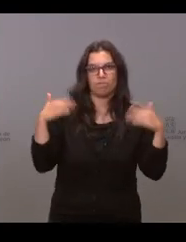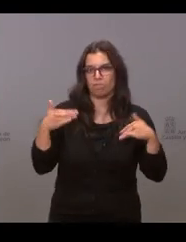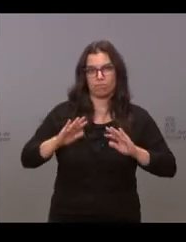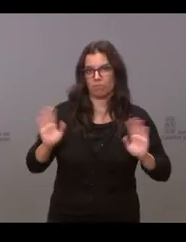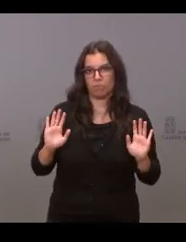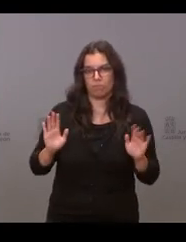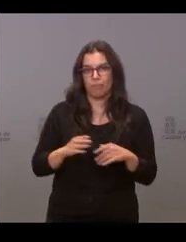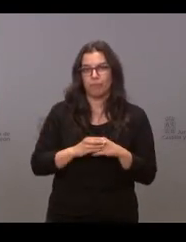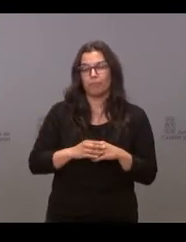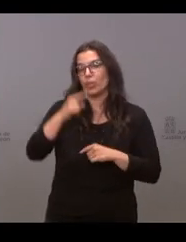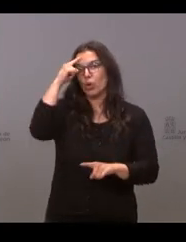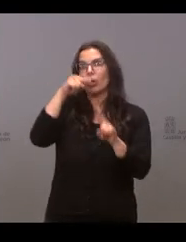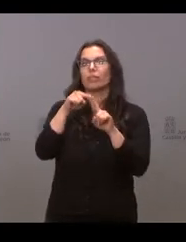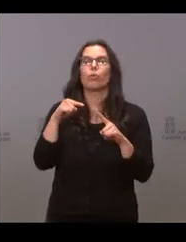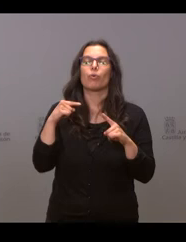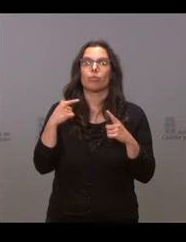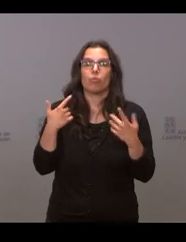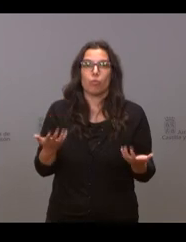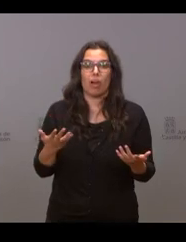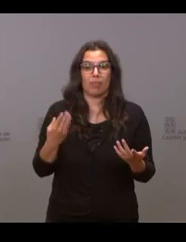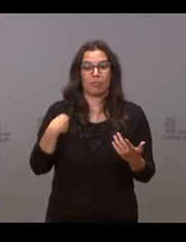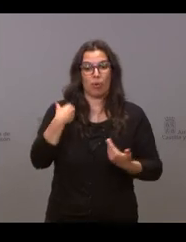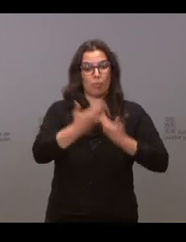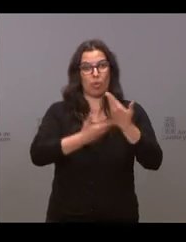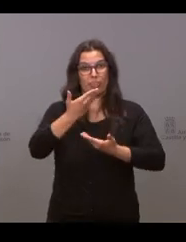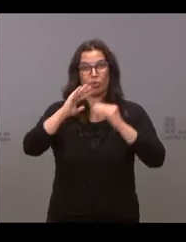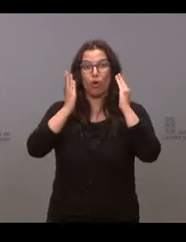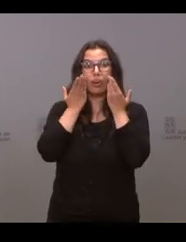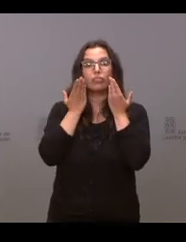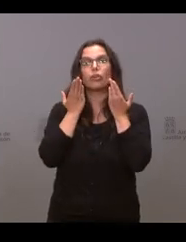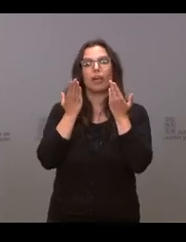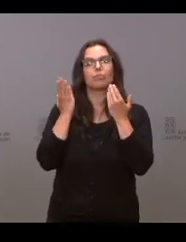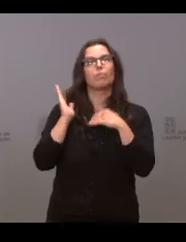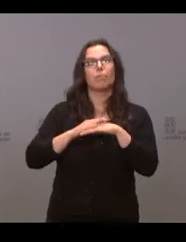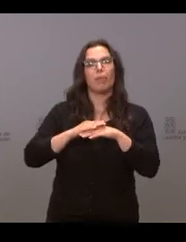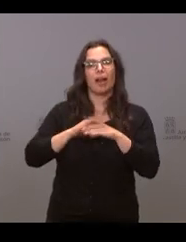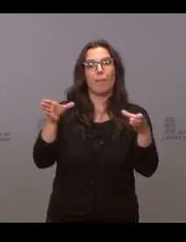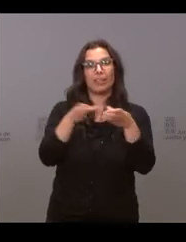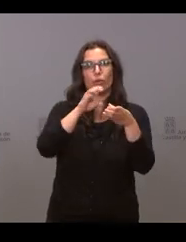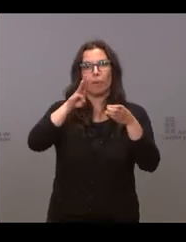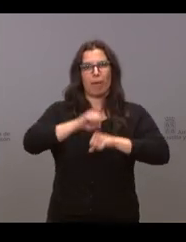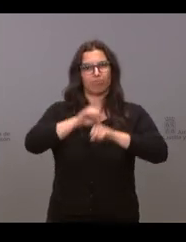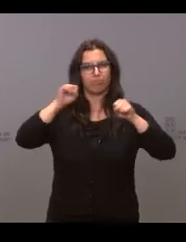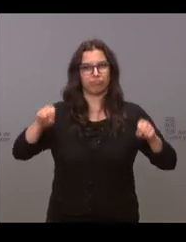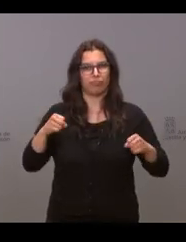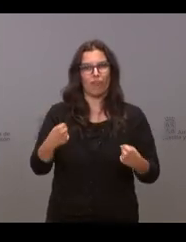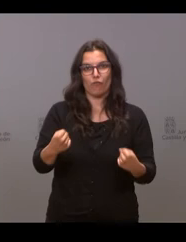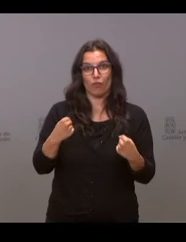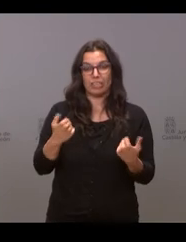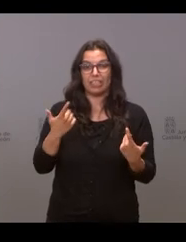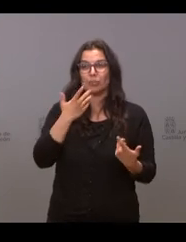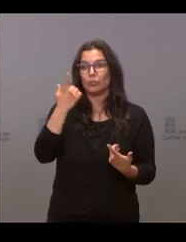el objetivo fundamental de estos procesos es salir fortalecido si hay un elemento clave